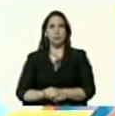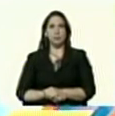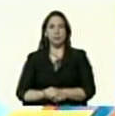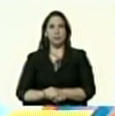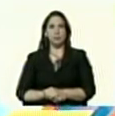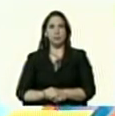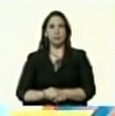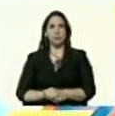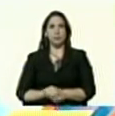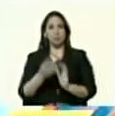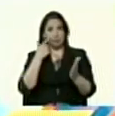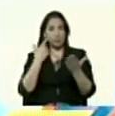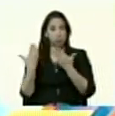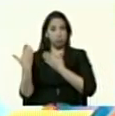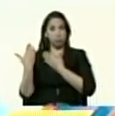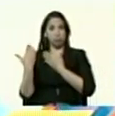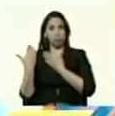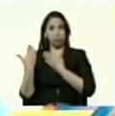¿Ustedes se dan cuenta?